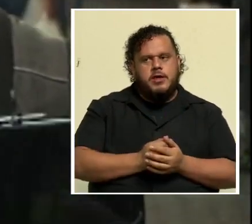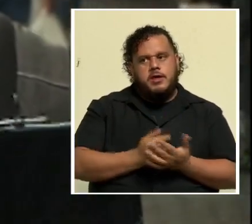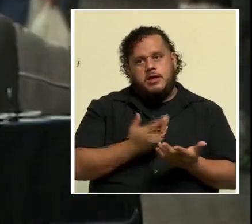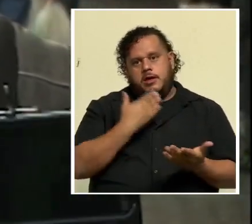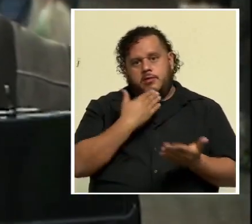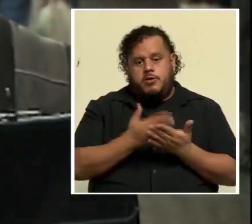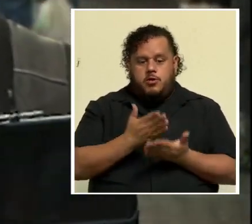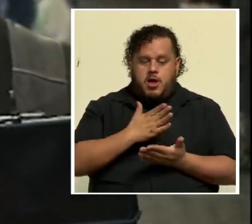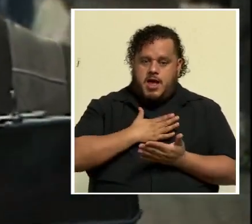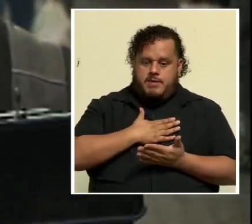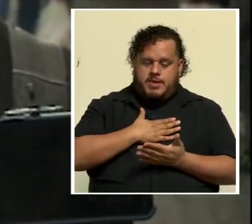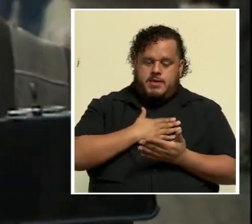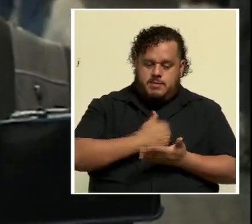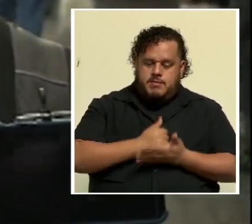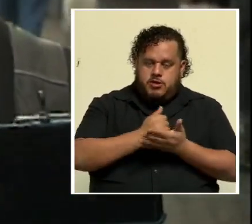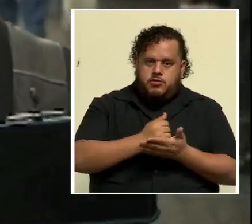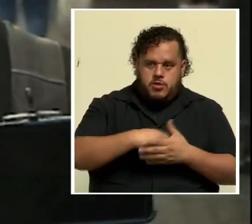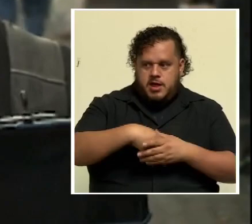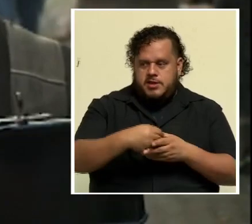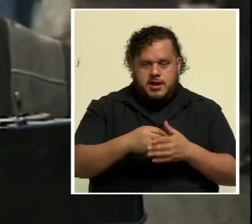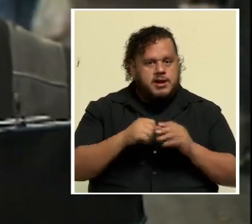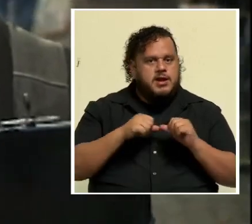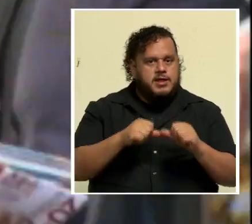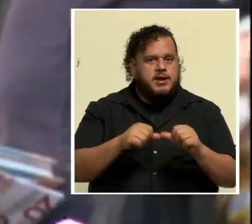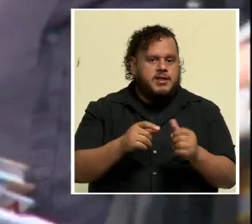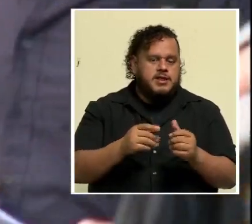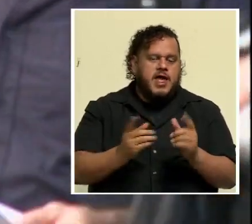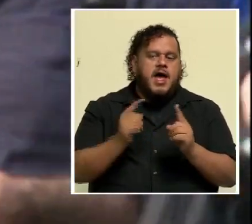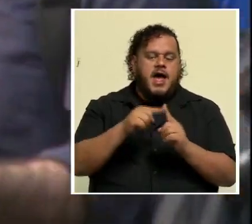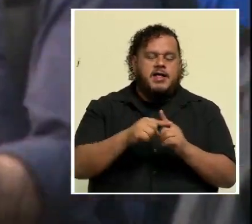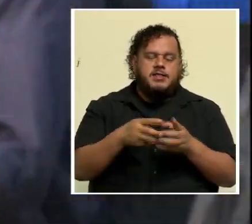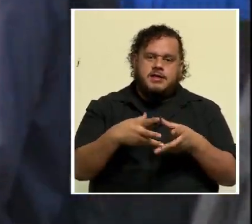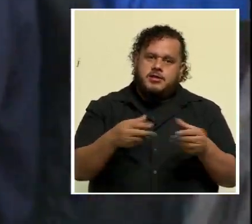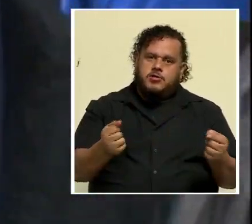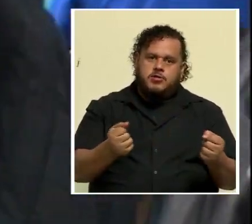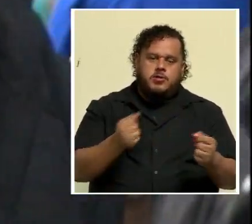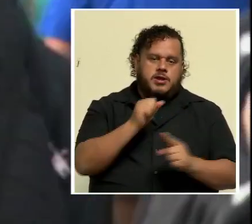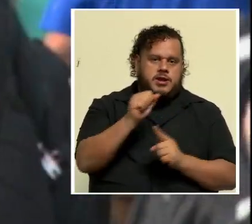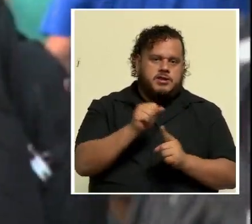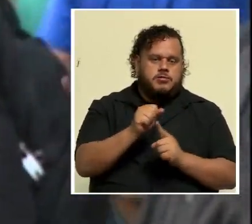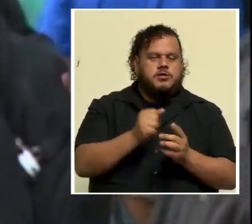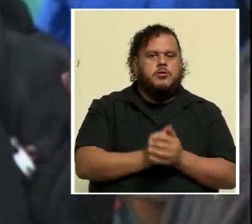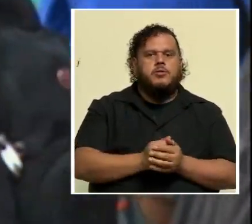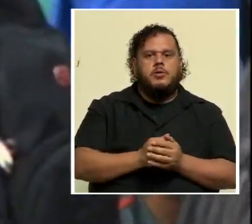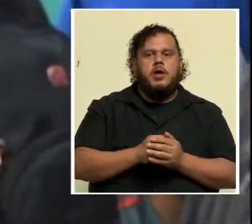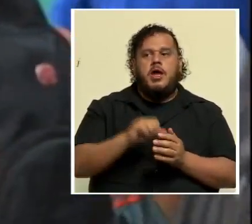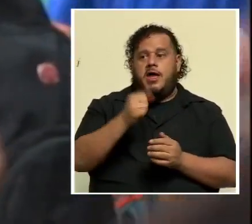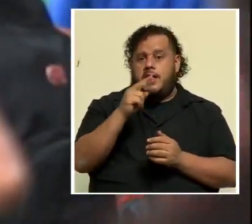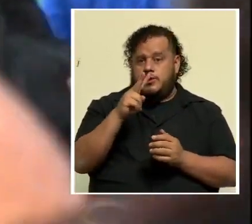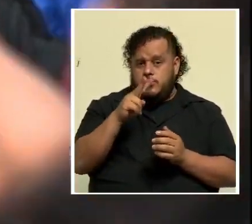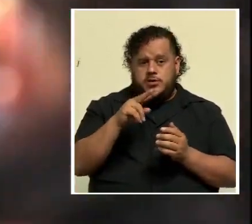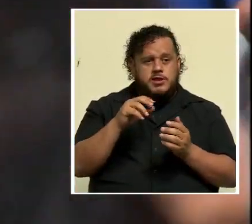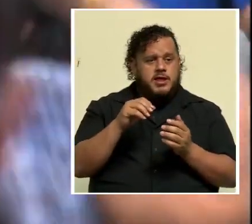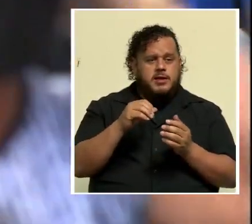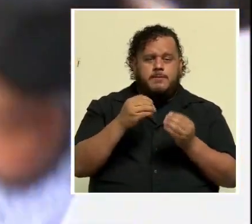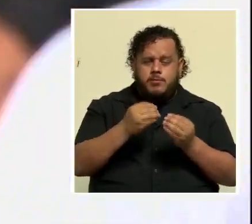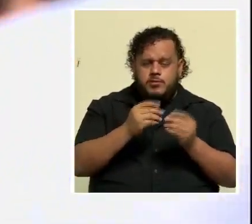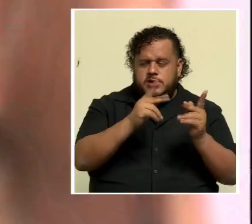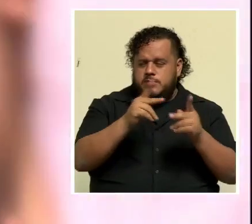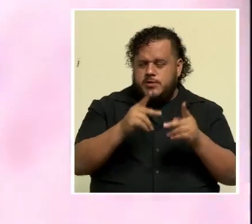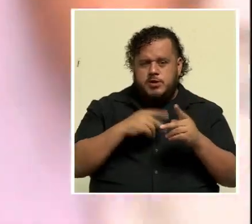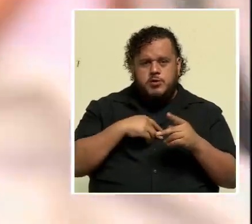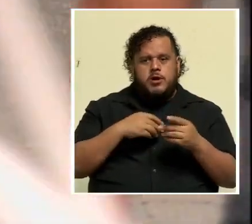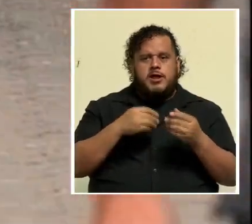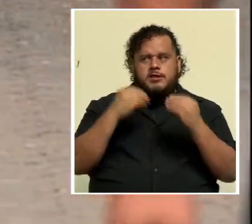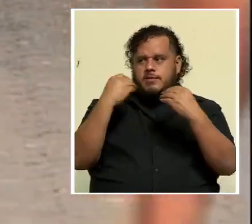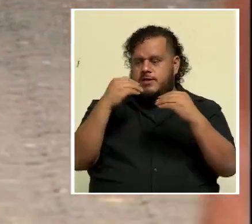me ayuda a salir adelante mientras esta situación se arregla. A su alrededor, decenas de vendedores ambulantes se pasean de un lado a otro de la